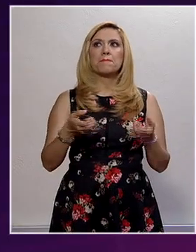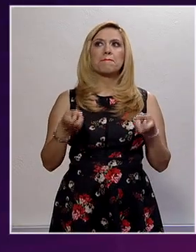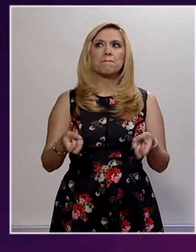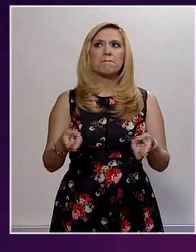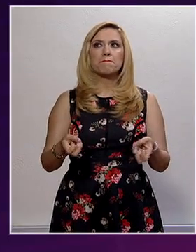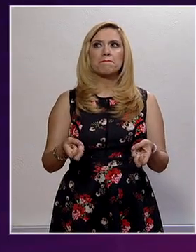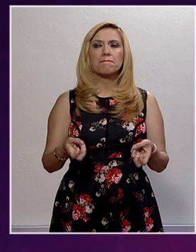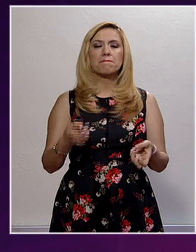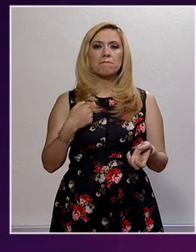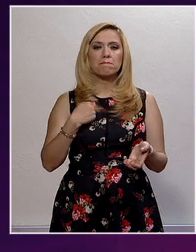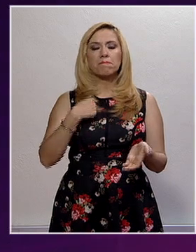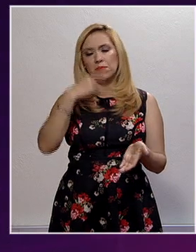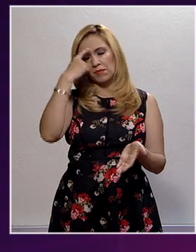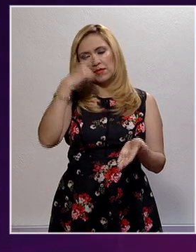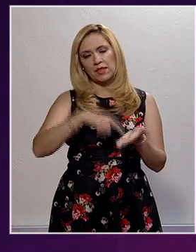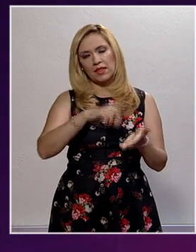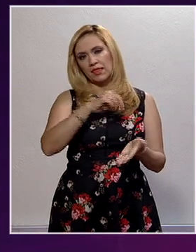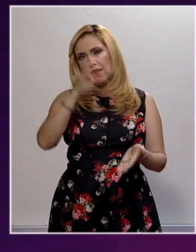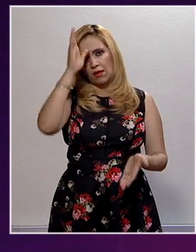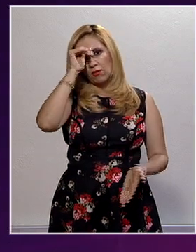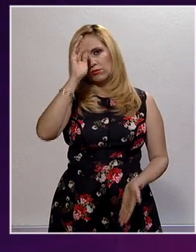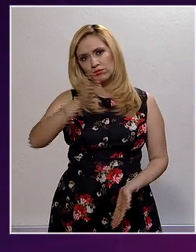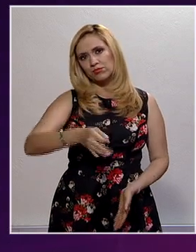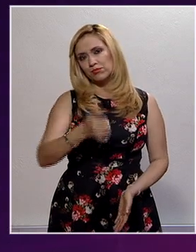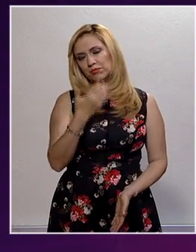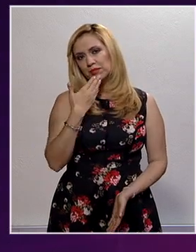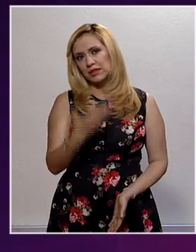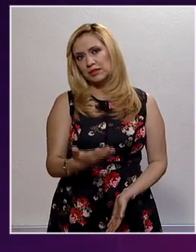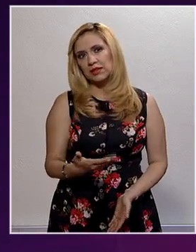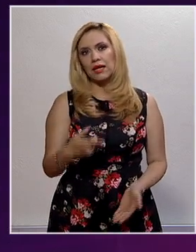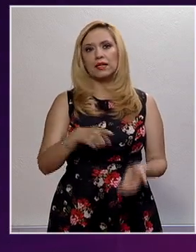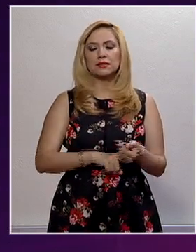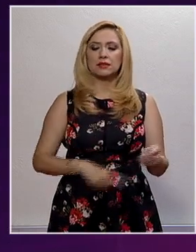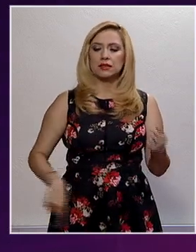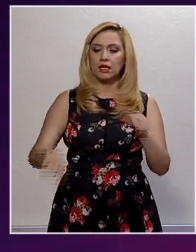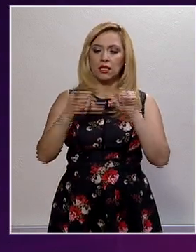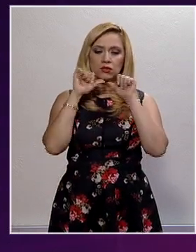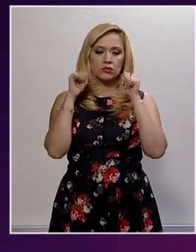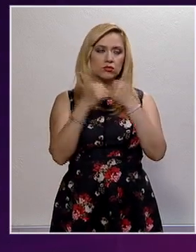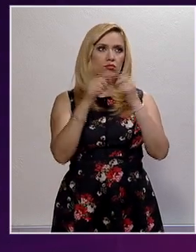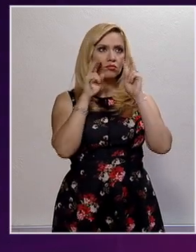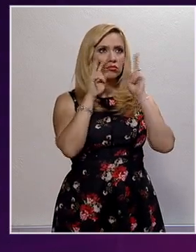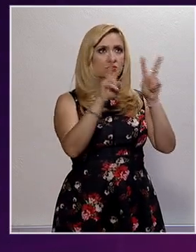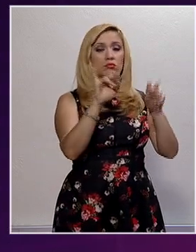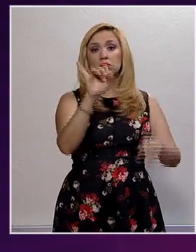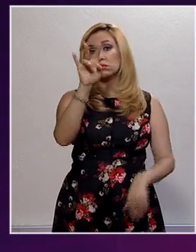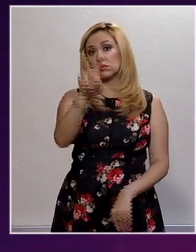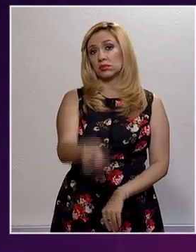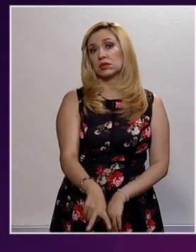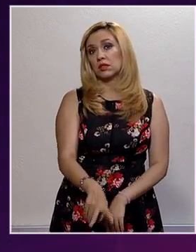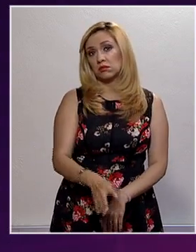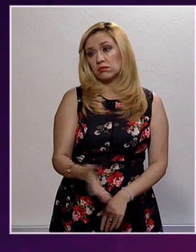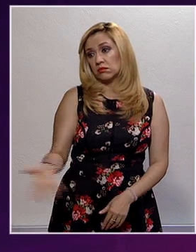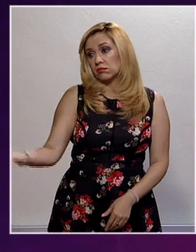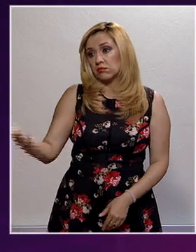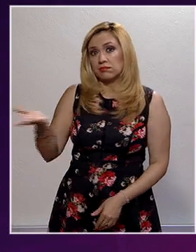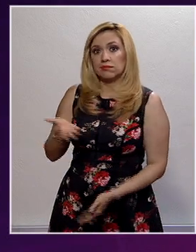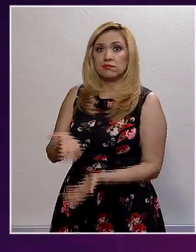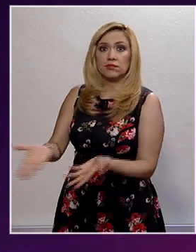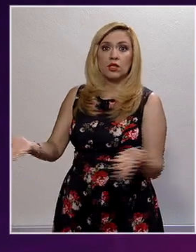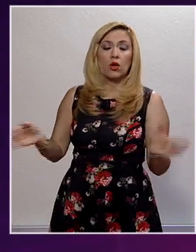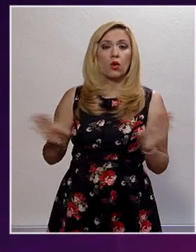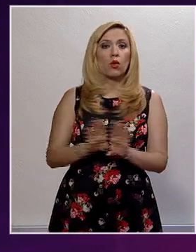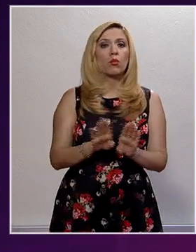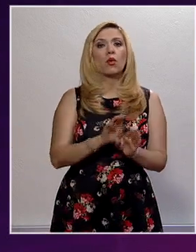En esto estoy muy de acuerdo. Lo que vemos desde sociedad civil, pues, es la realidad también, ¿no? Y cómo